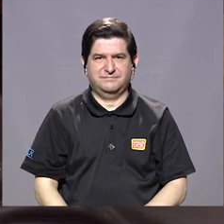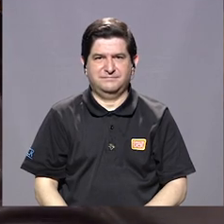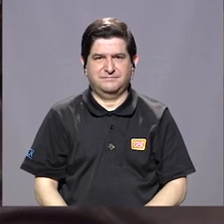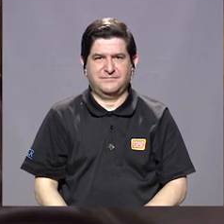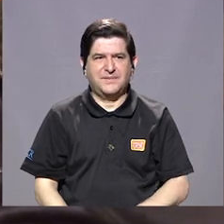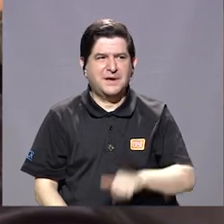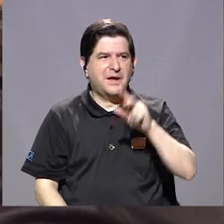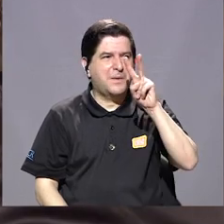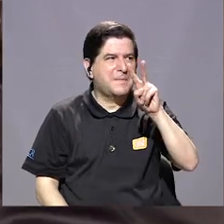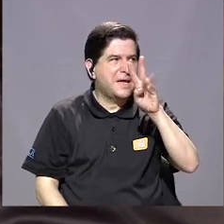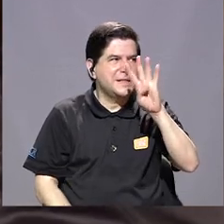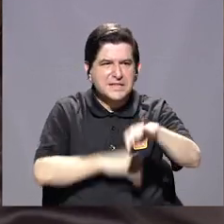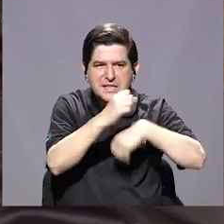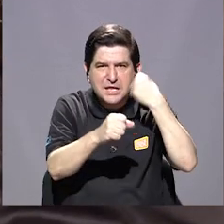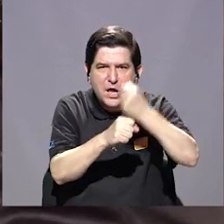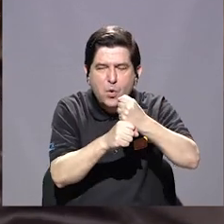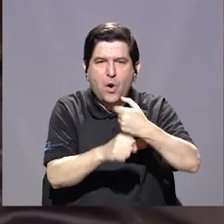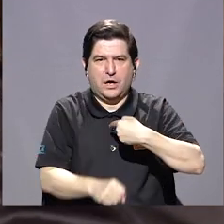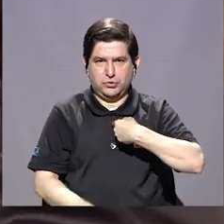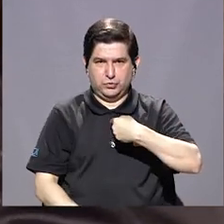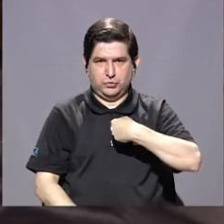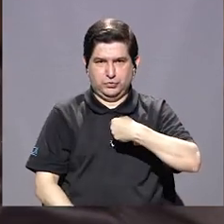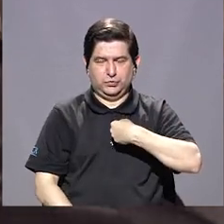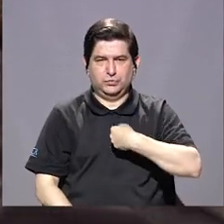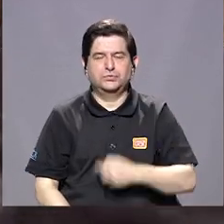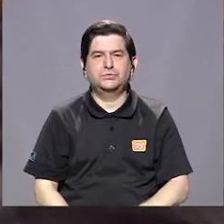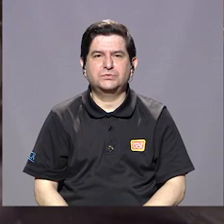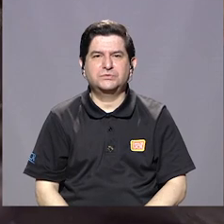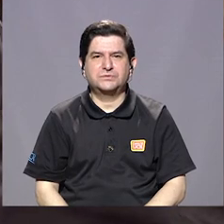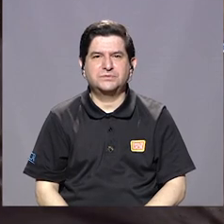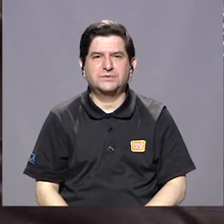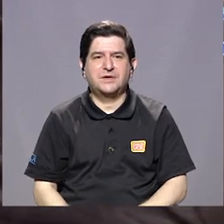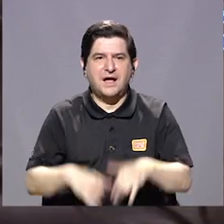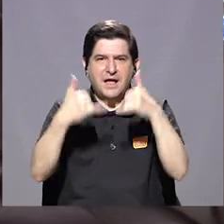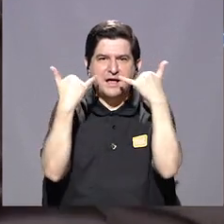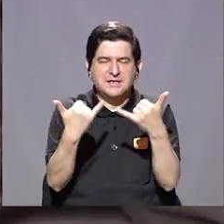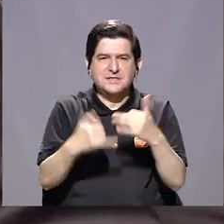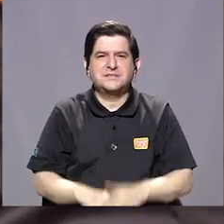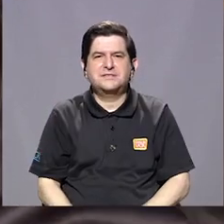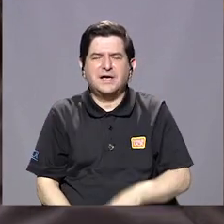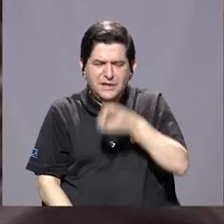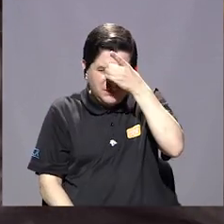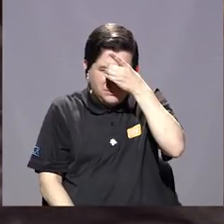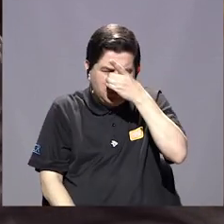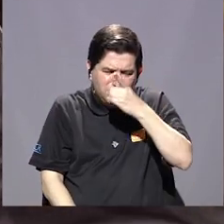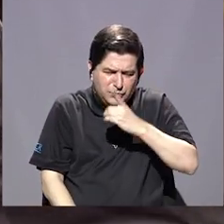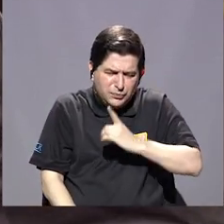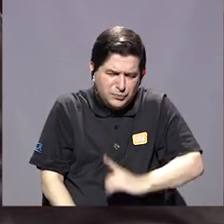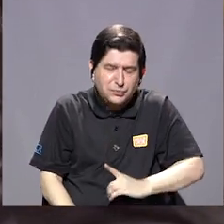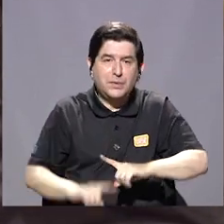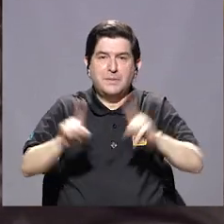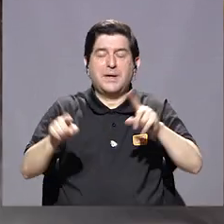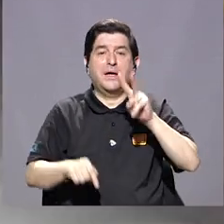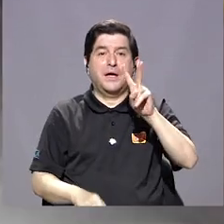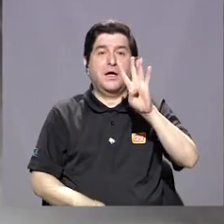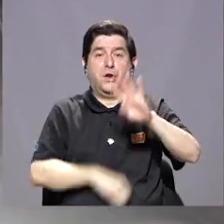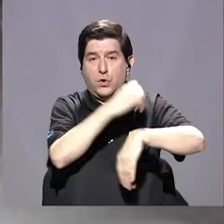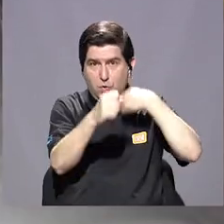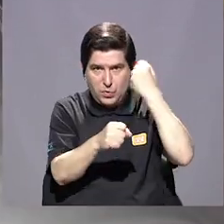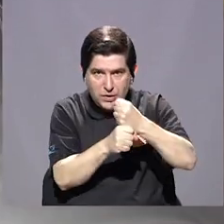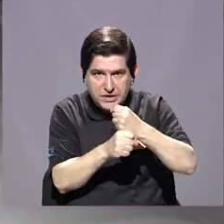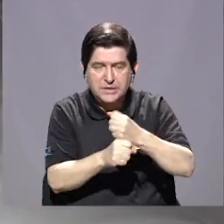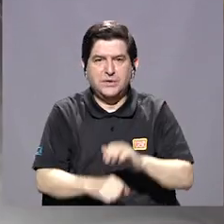como a los 24 años entro en... yo ya venía con una depresión muy grande, pero a los 24 como